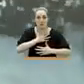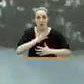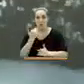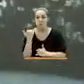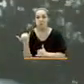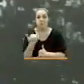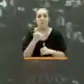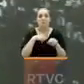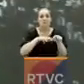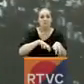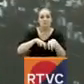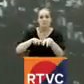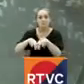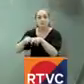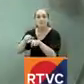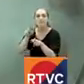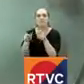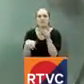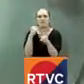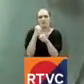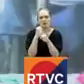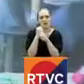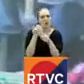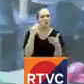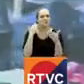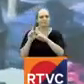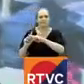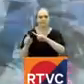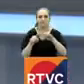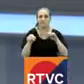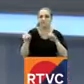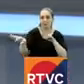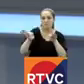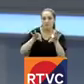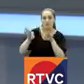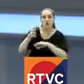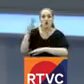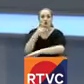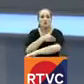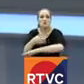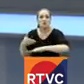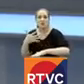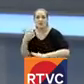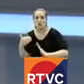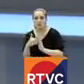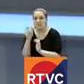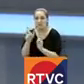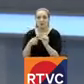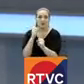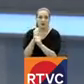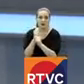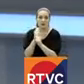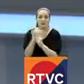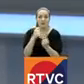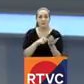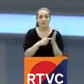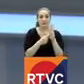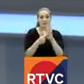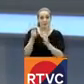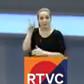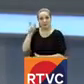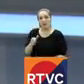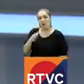rurales y generan más de 2,5 millones de empleos directos e indirectos. En el siguiente informe les contamos la historia de Don